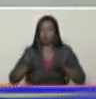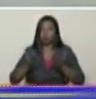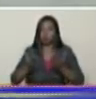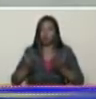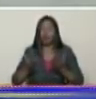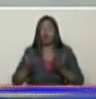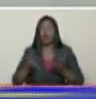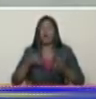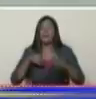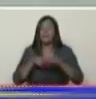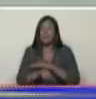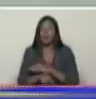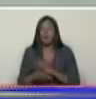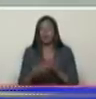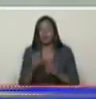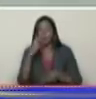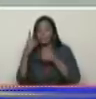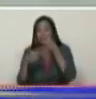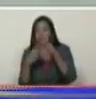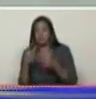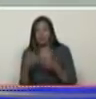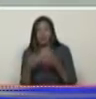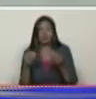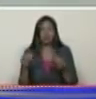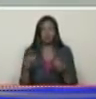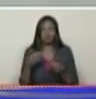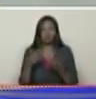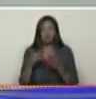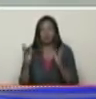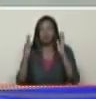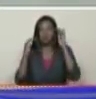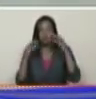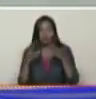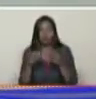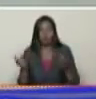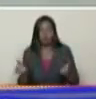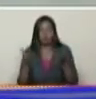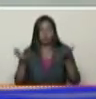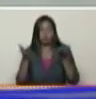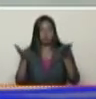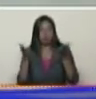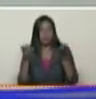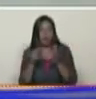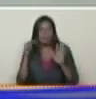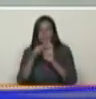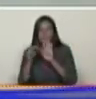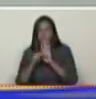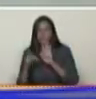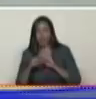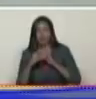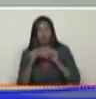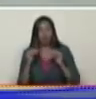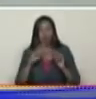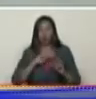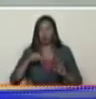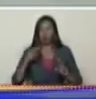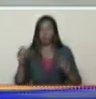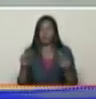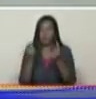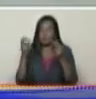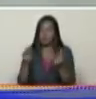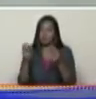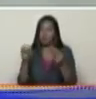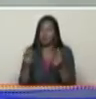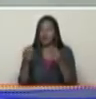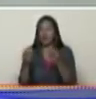a visitar y hacer este levantamiento e incorporar. Hemos dado el lineamiento a todos de que debemos reactivar la